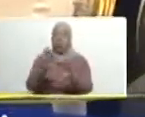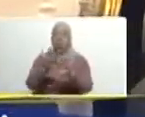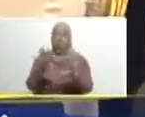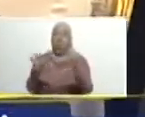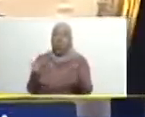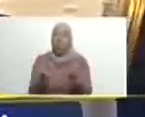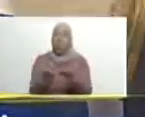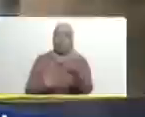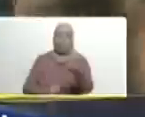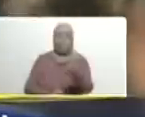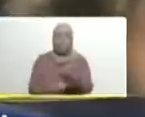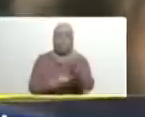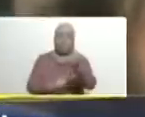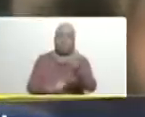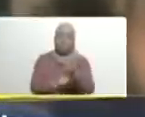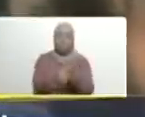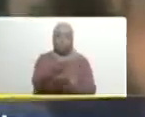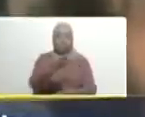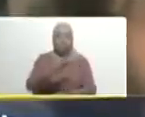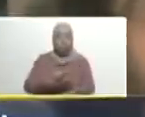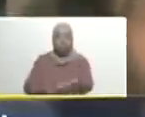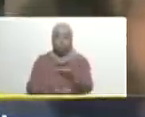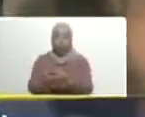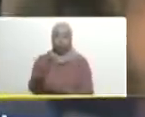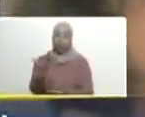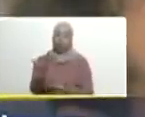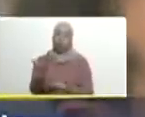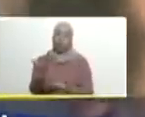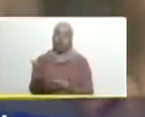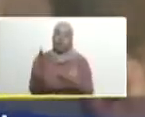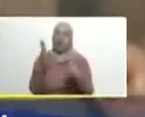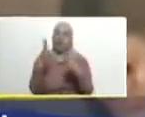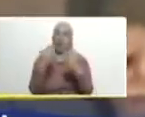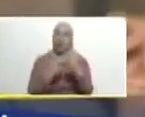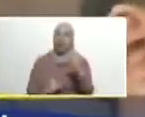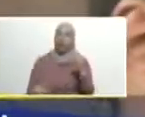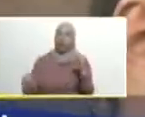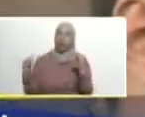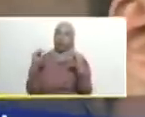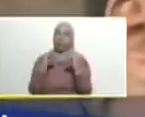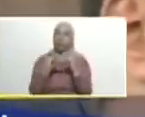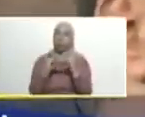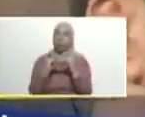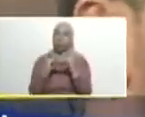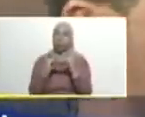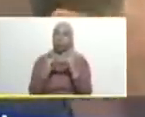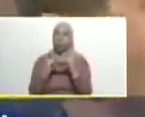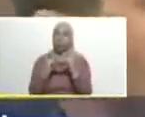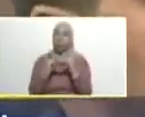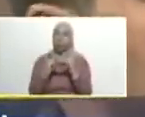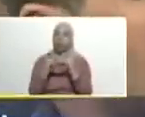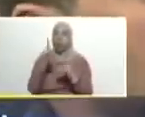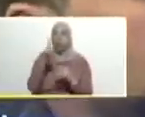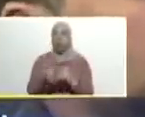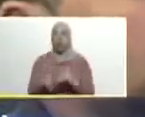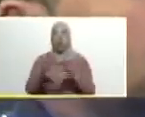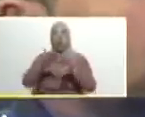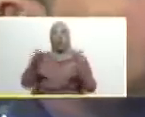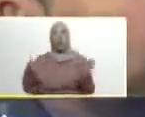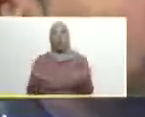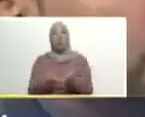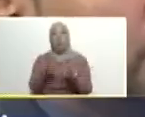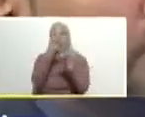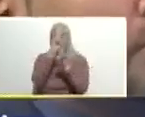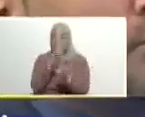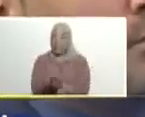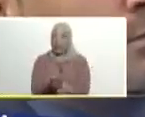cooperación, por un mundo sin hegemonismos, Abogamos por un mundo de